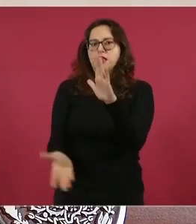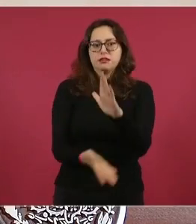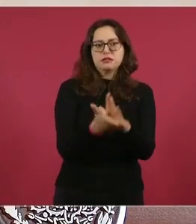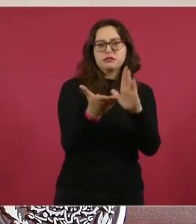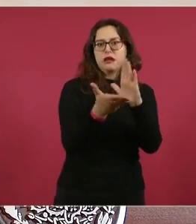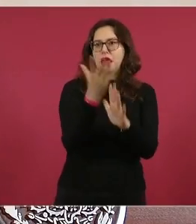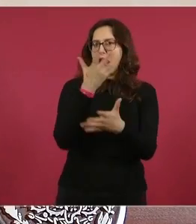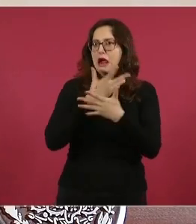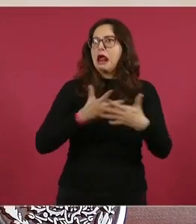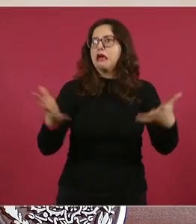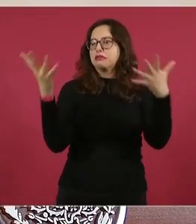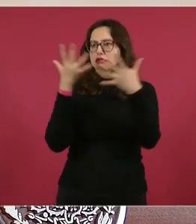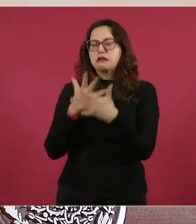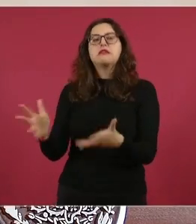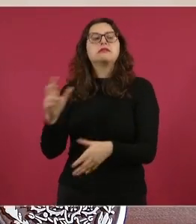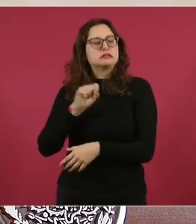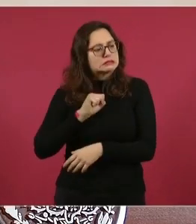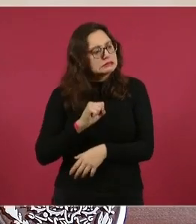magnas